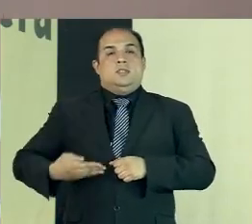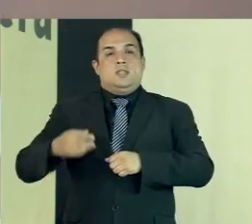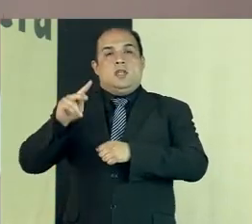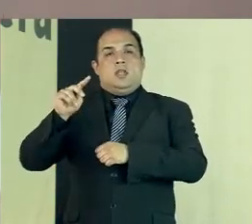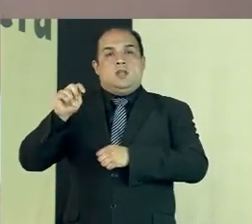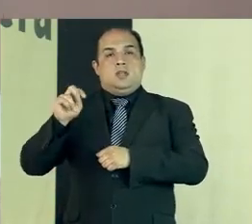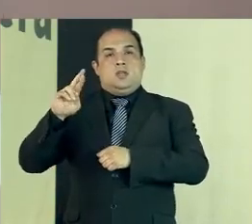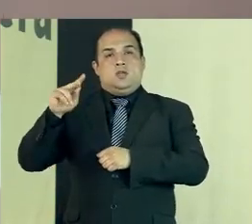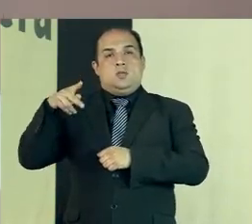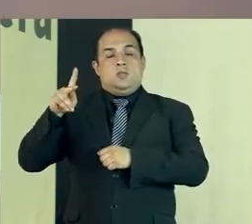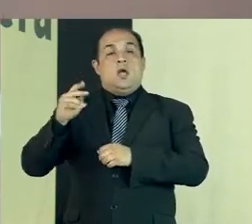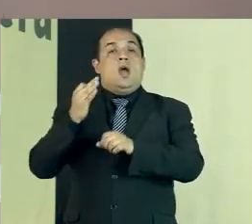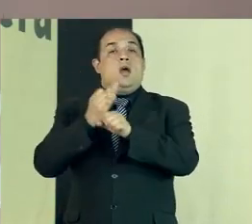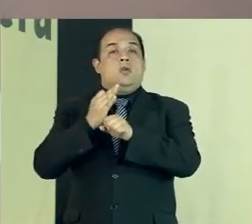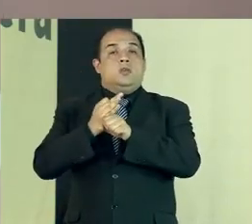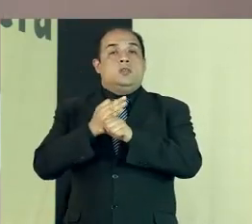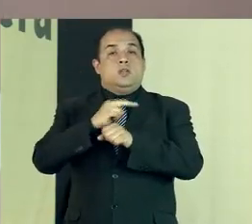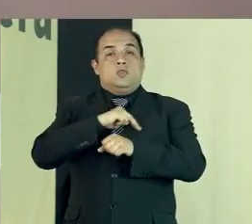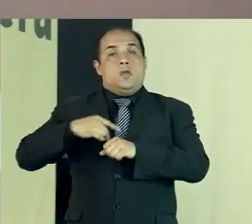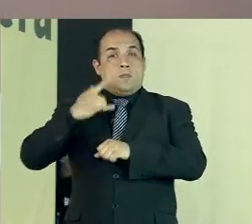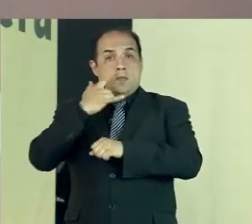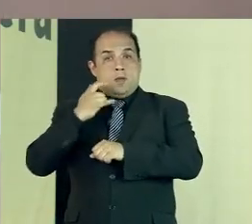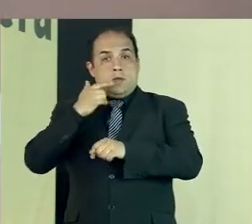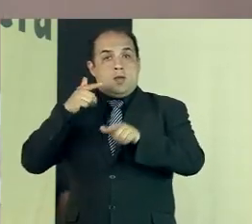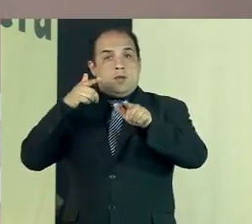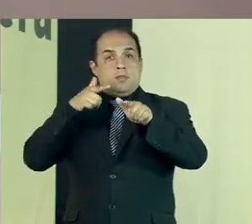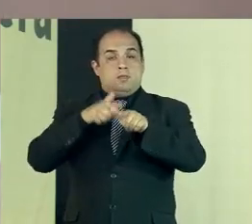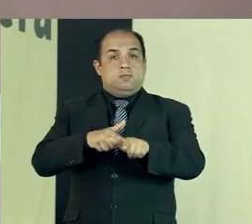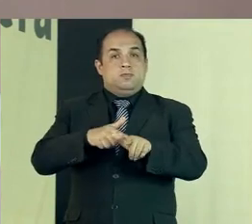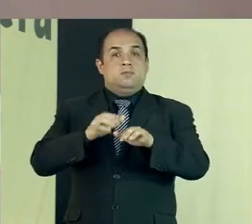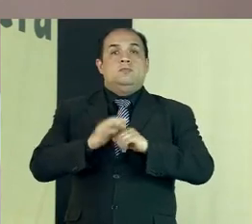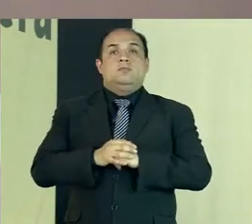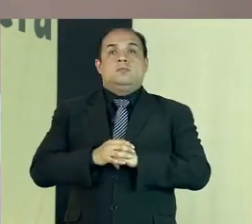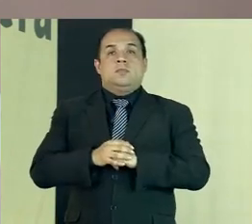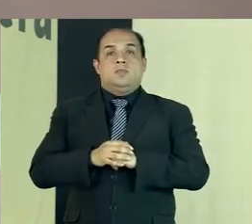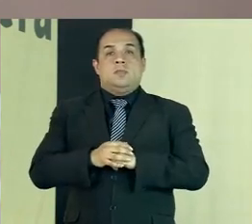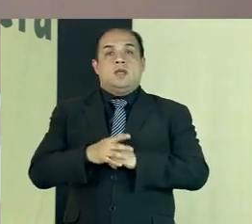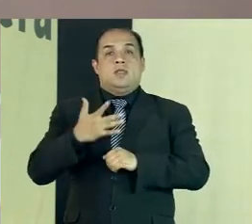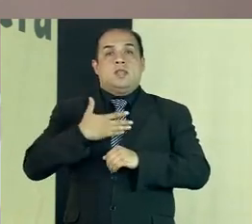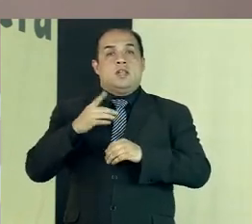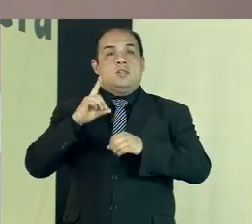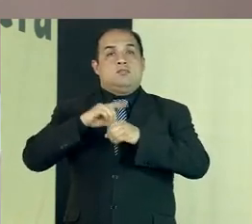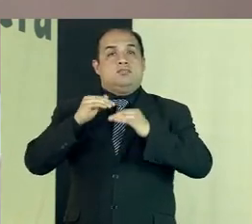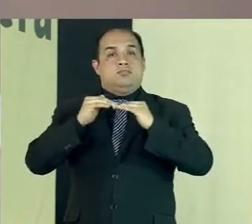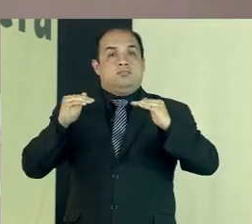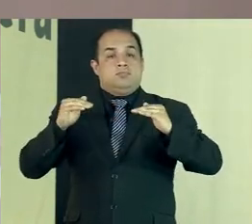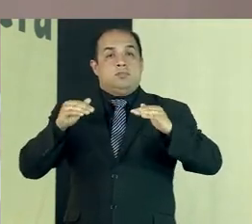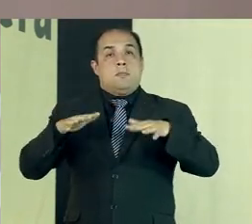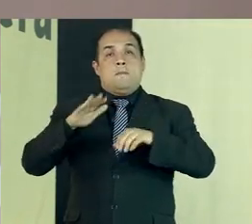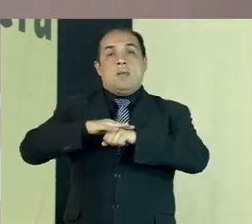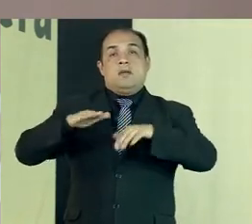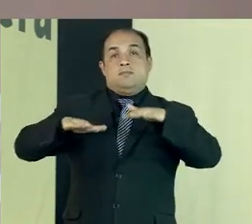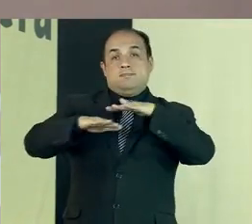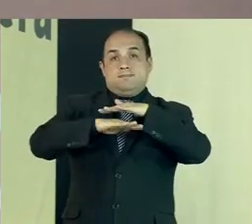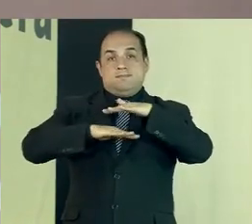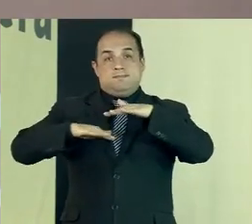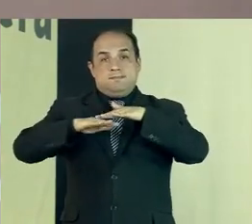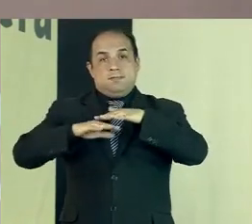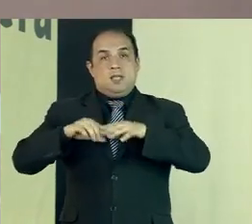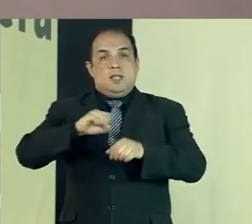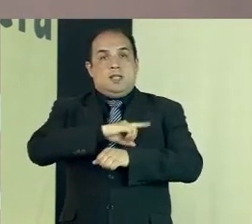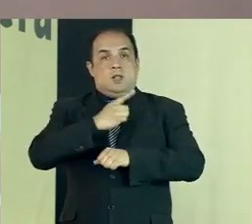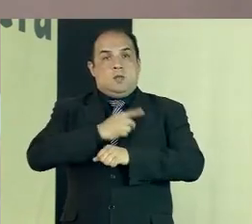luchando para preservar democracia mucho más básico de salud